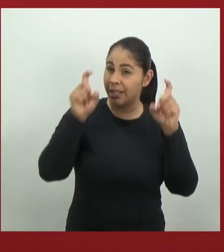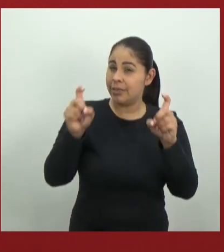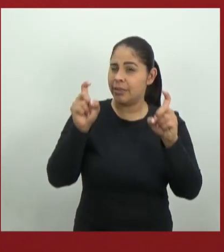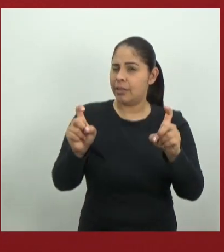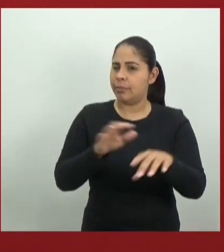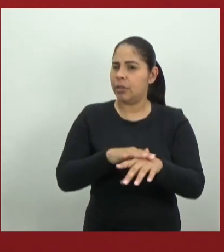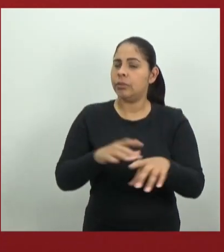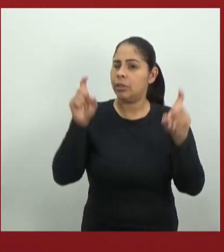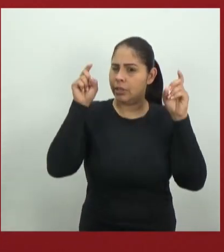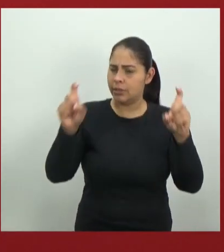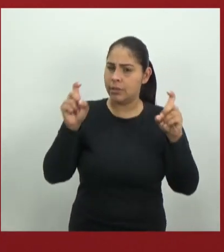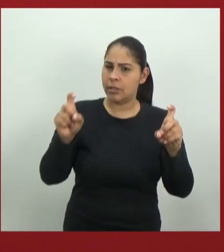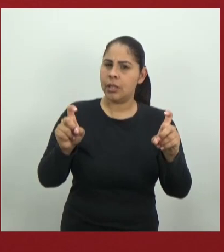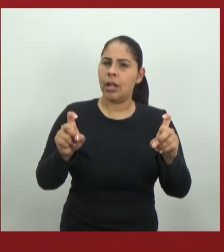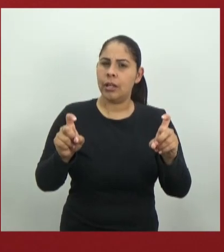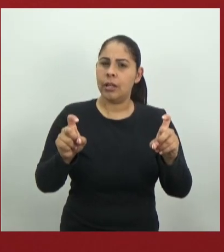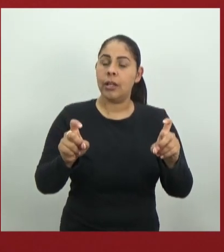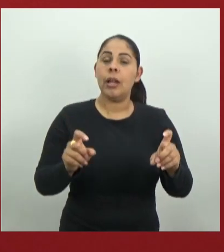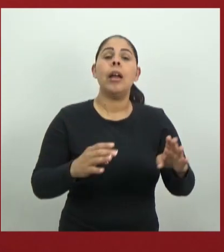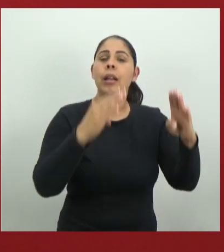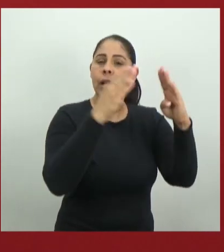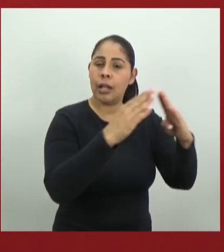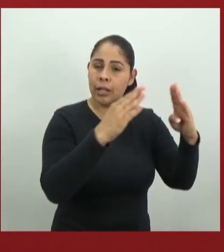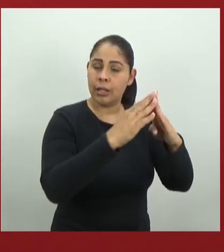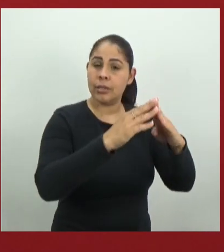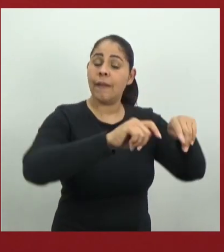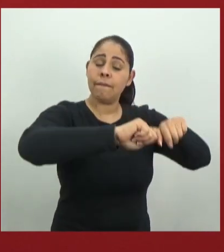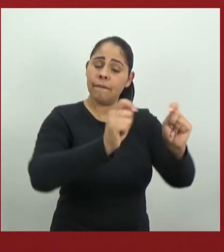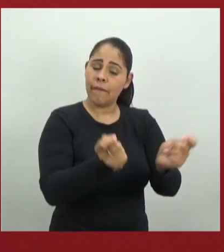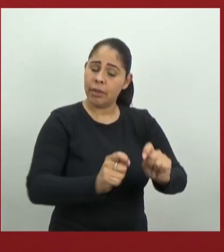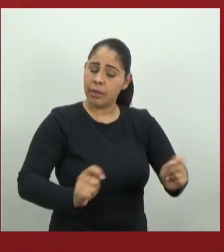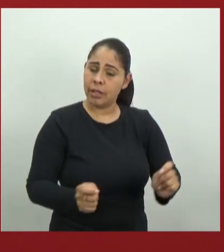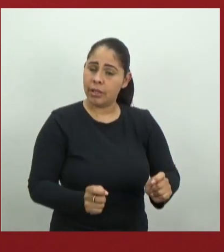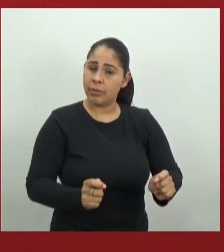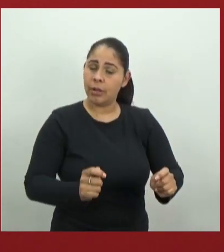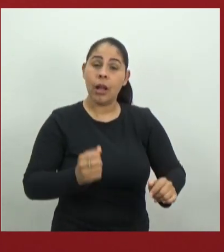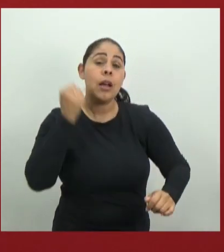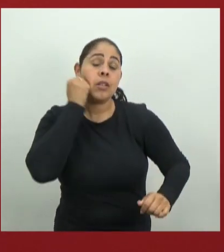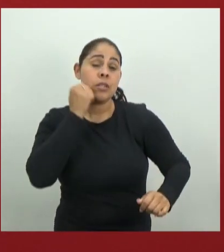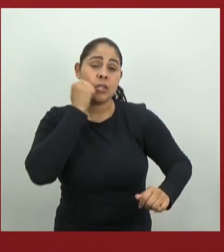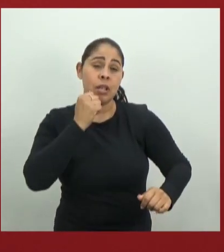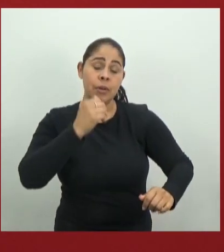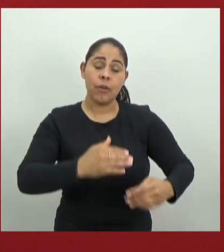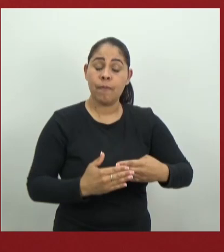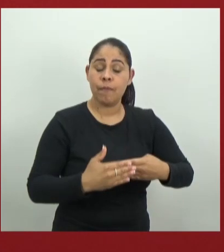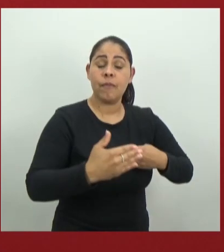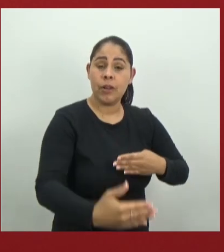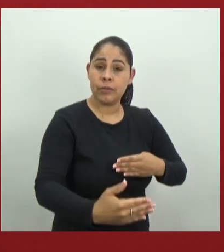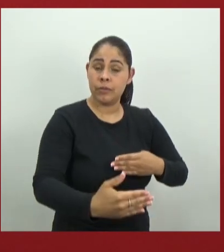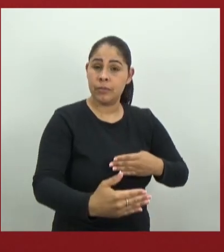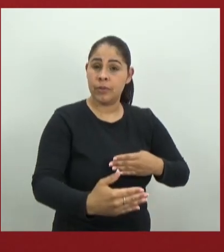bíblico La Casa del Alfarero, el próximo sábado por la mañana a las 8 de la mañana, voy a dar esta